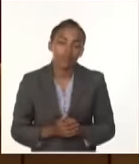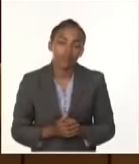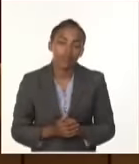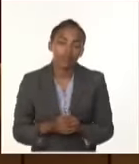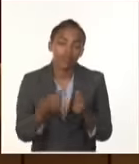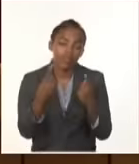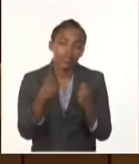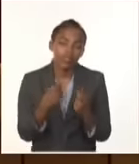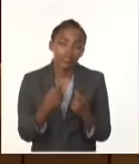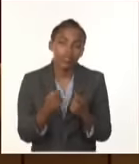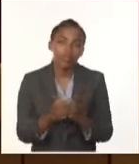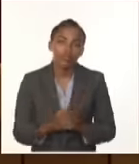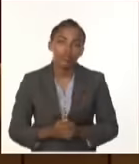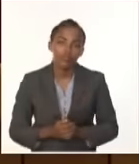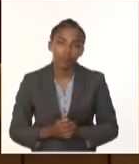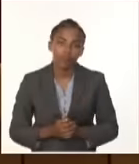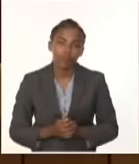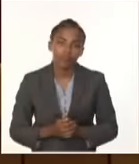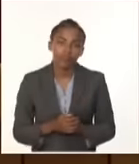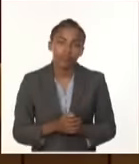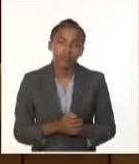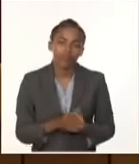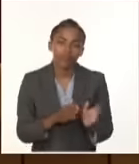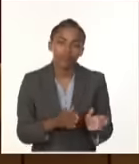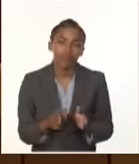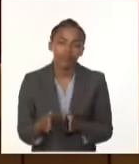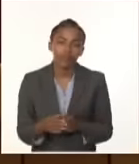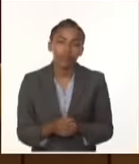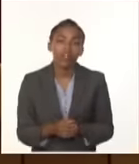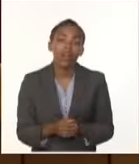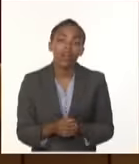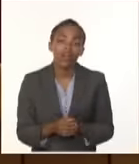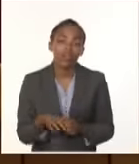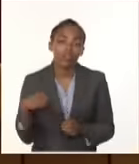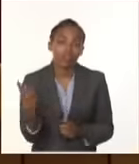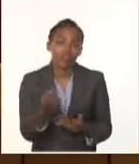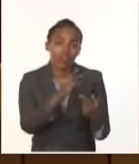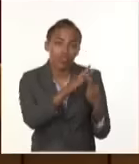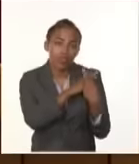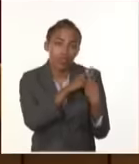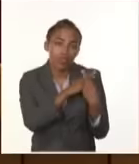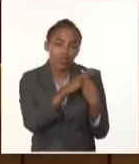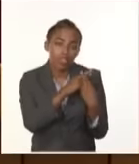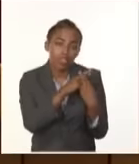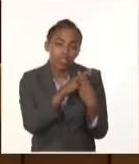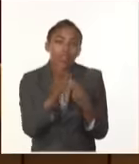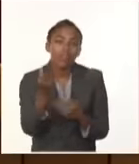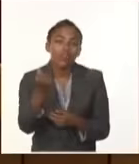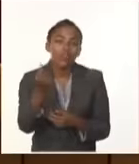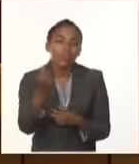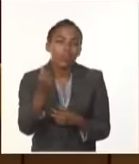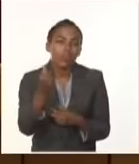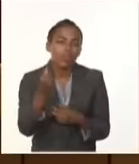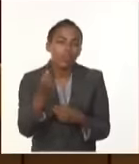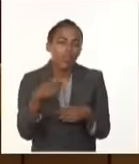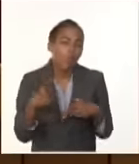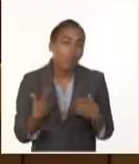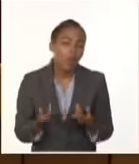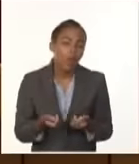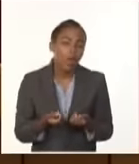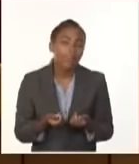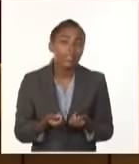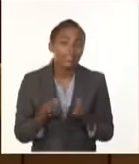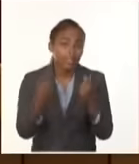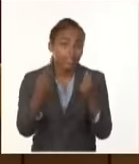necesaria. En cuanto a nuestras responsabilidades en el ámbito incierto y complejo de la economía, es preciso